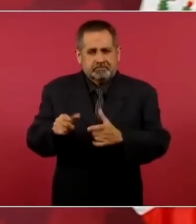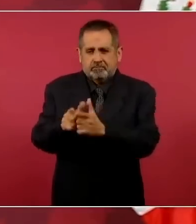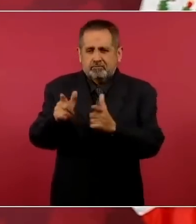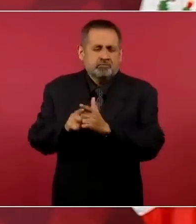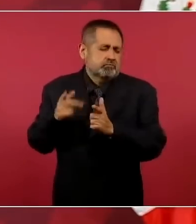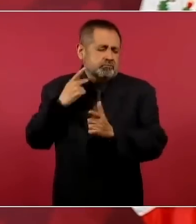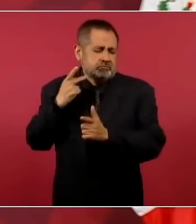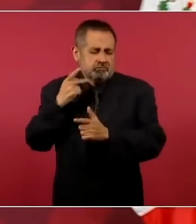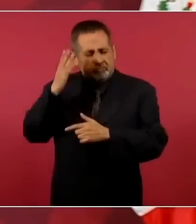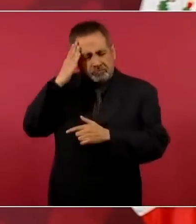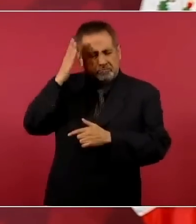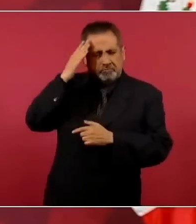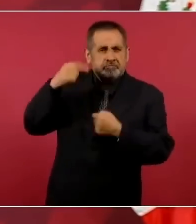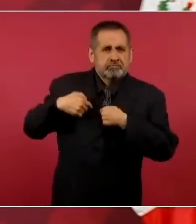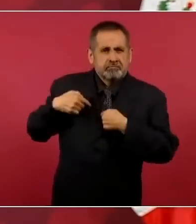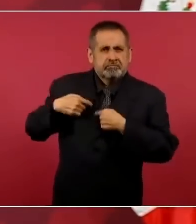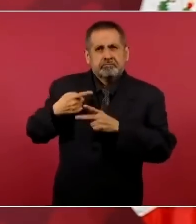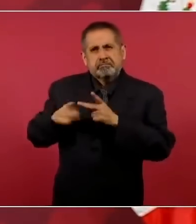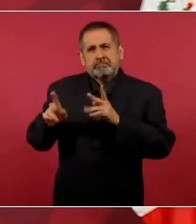partido.